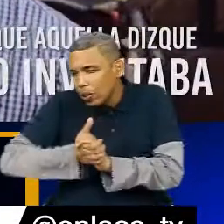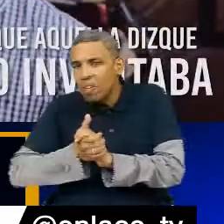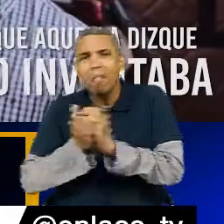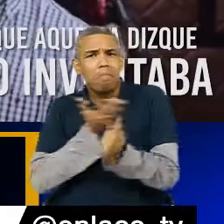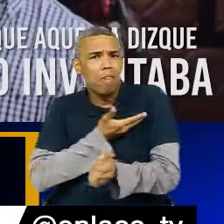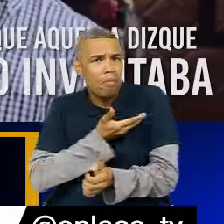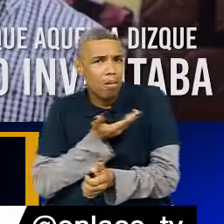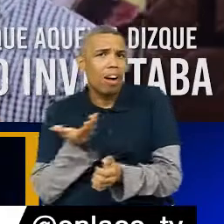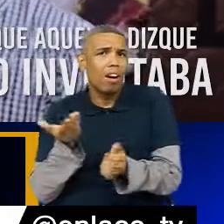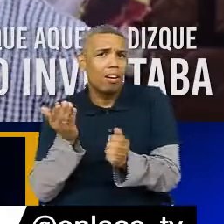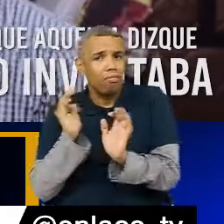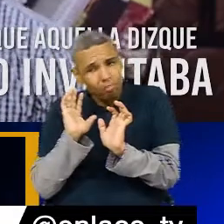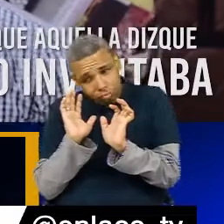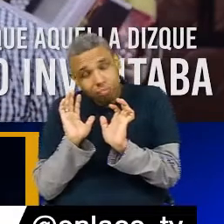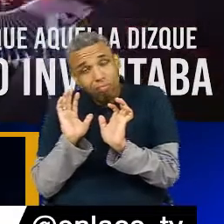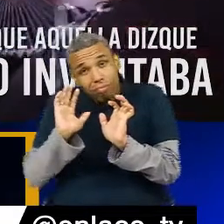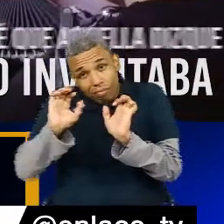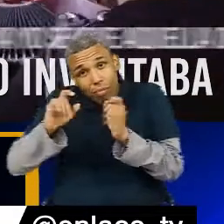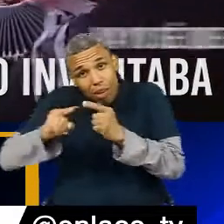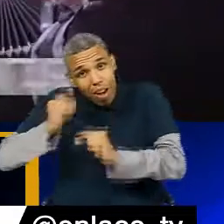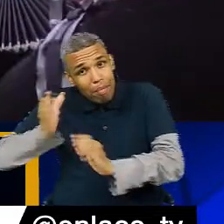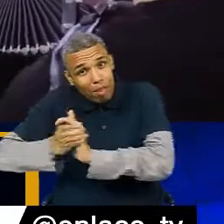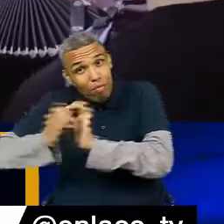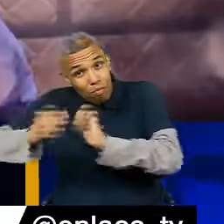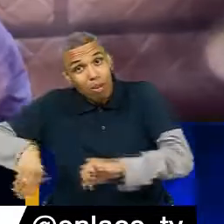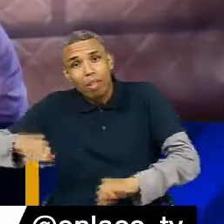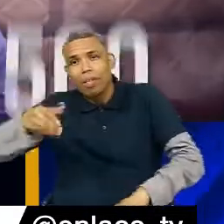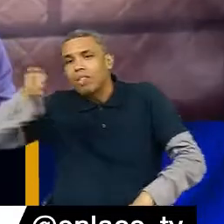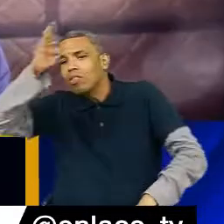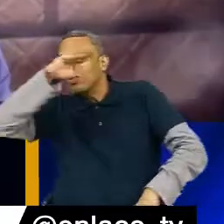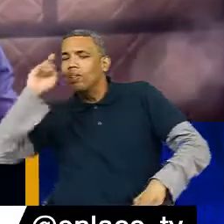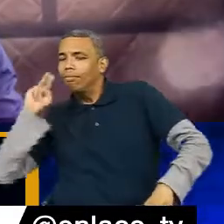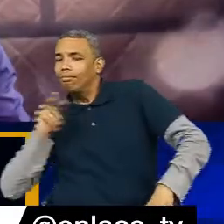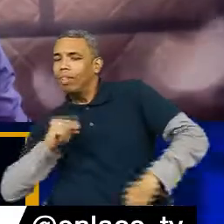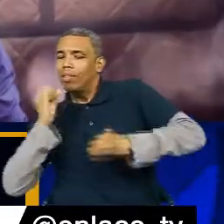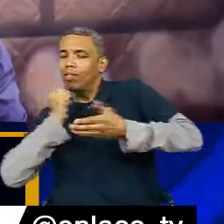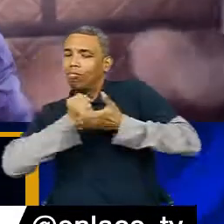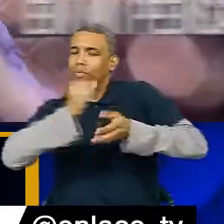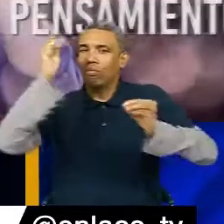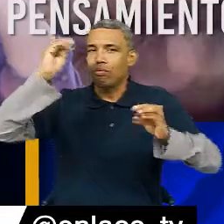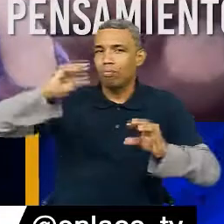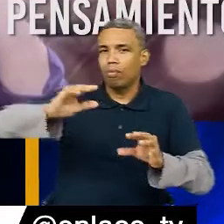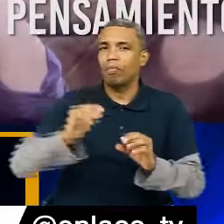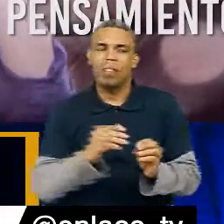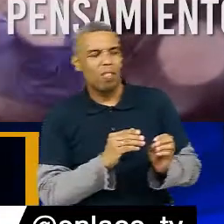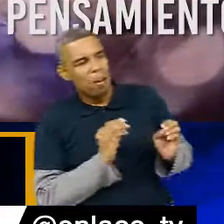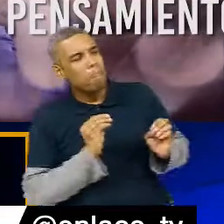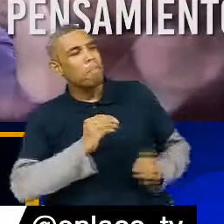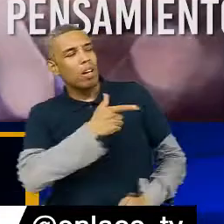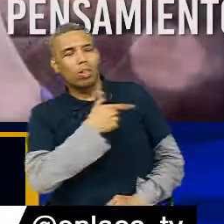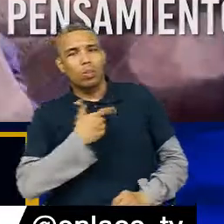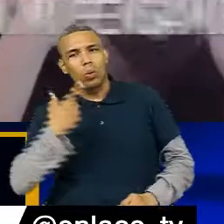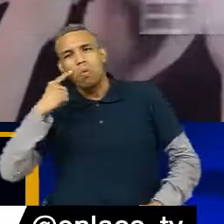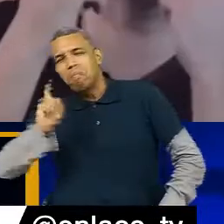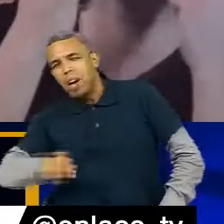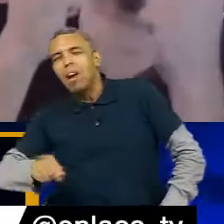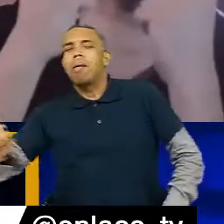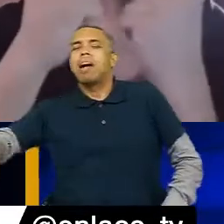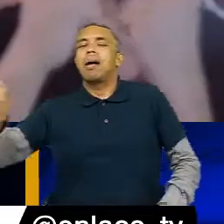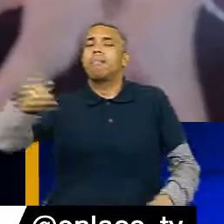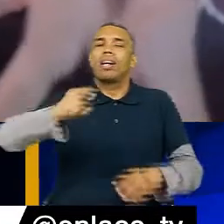Bueno, Michel, están hoy en Barranca Bermeja, pero hablemosle un poco a los televidentes acerca de esta gira que están haciendo. Bueno, sí, somos de Santa Marta, venimos de la ciudad